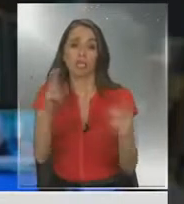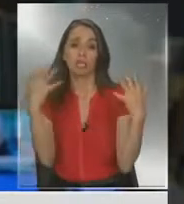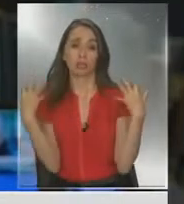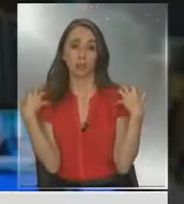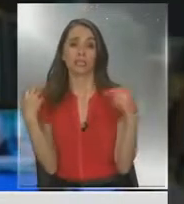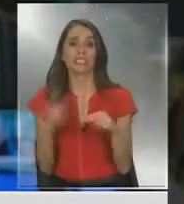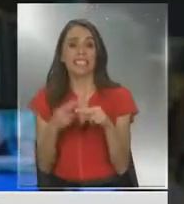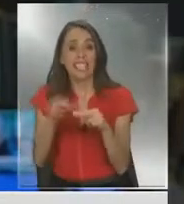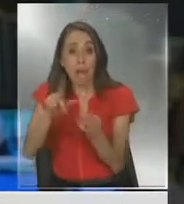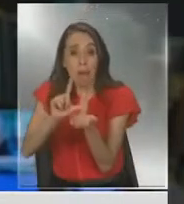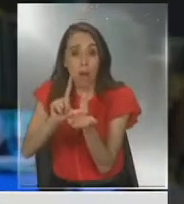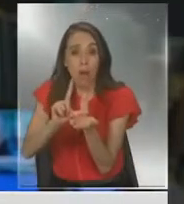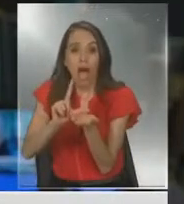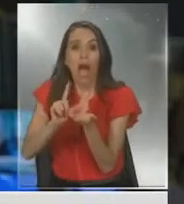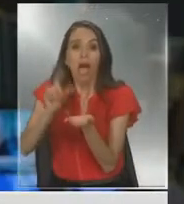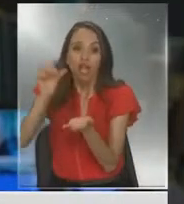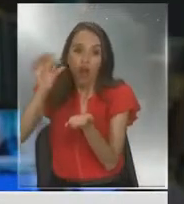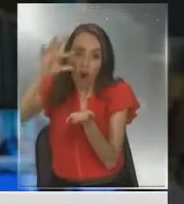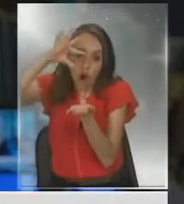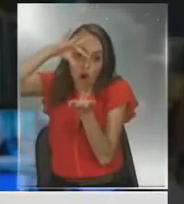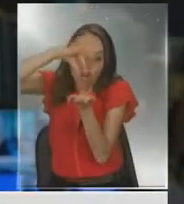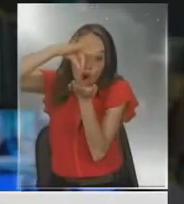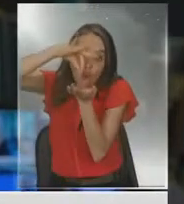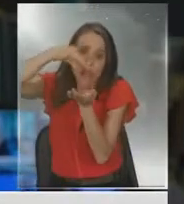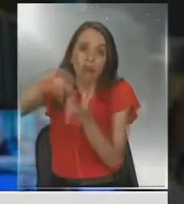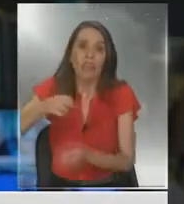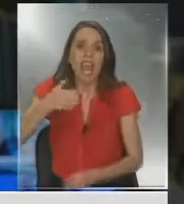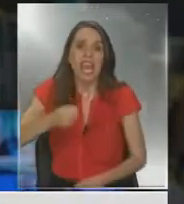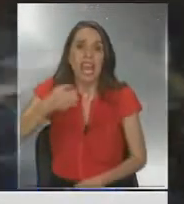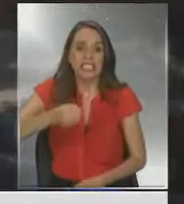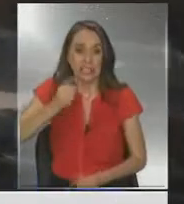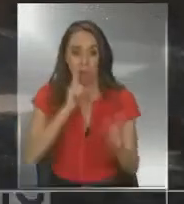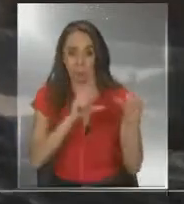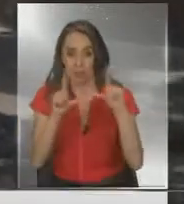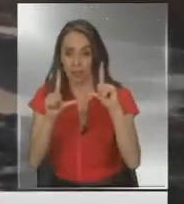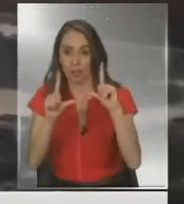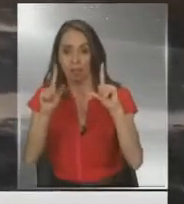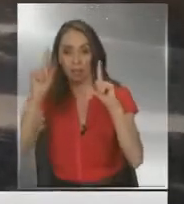irresponsables. Se llama La Gota de Leche y lo vemos en la nota de Claudio Casanova.